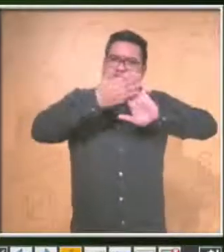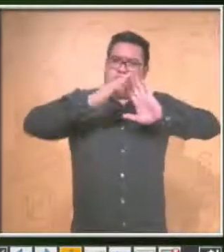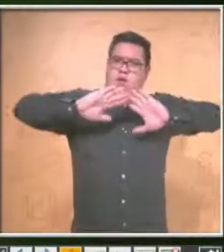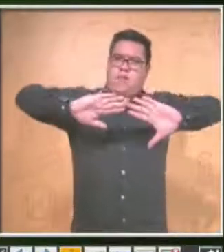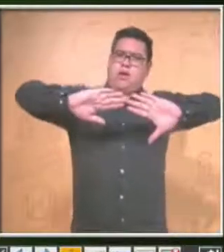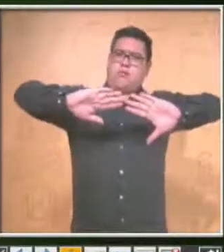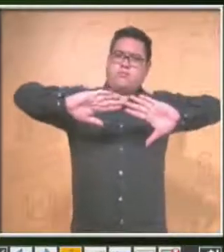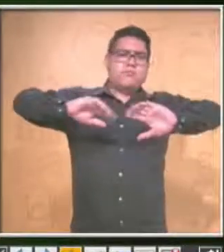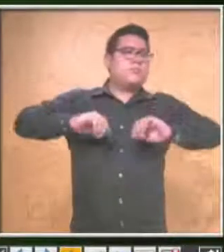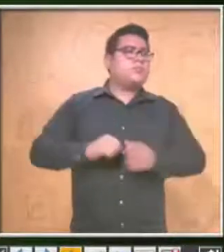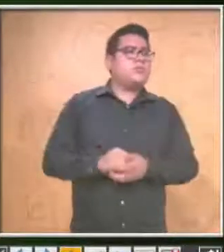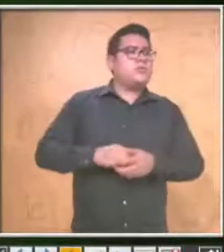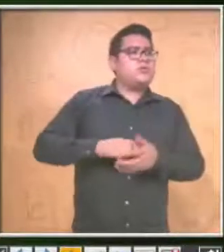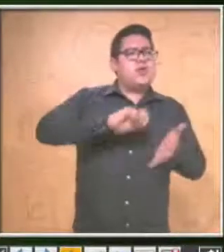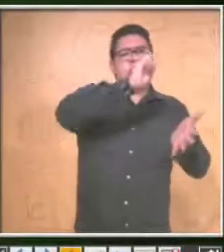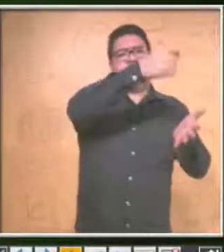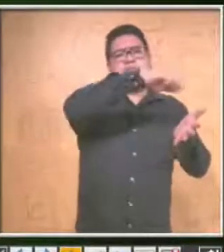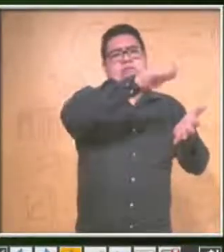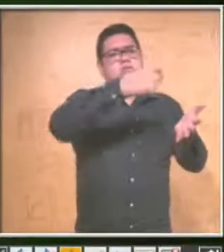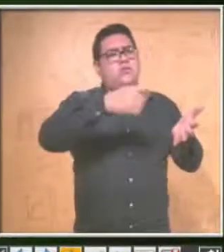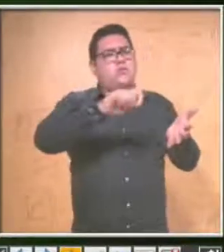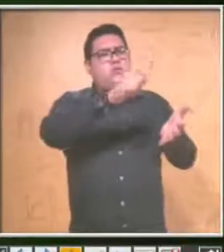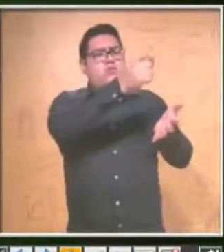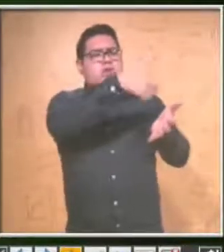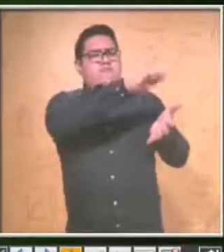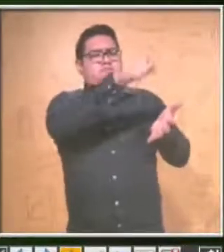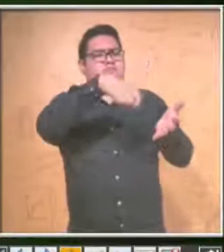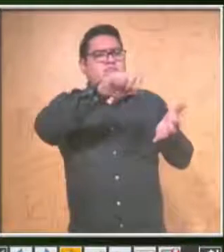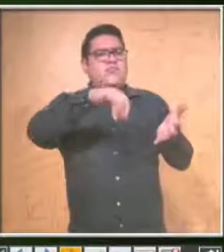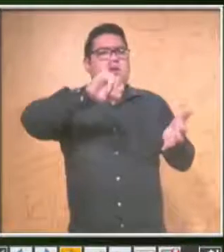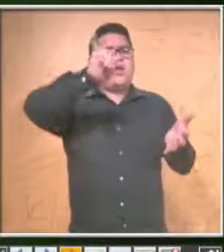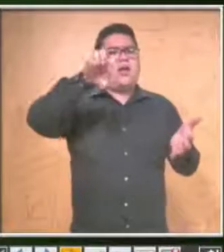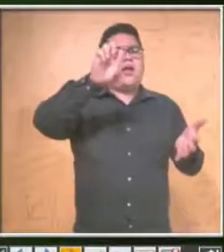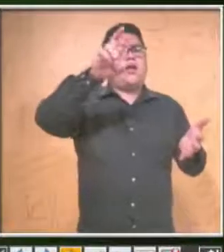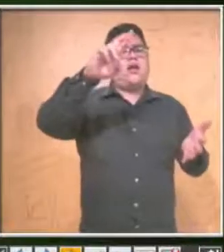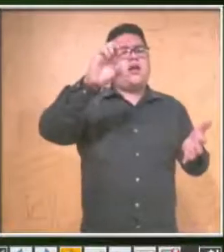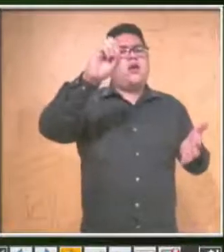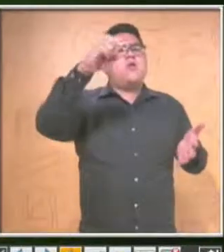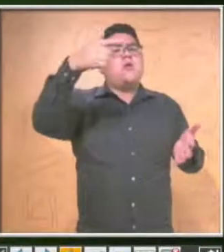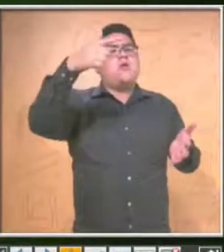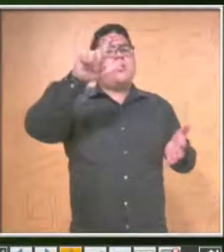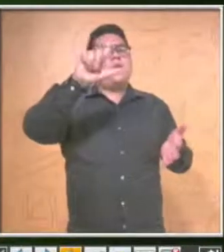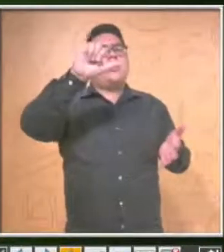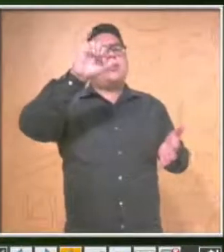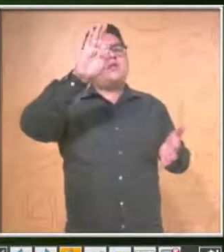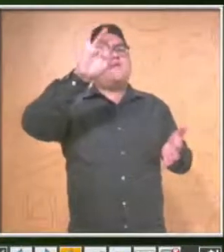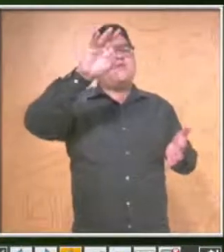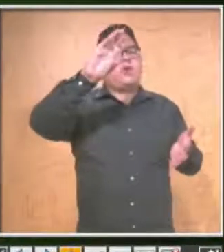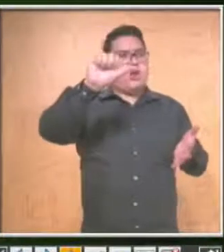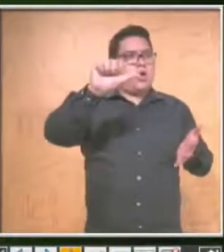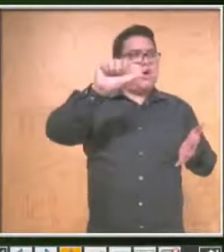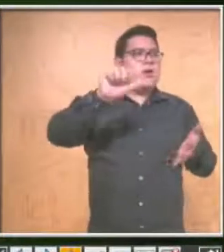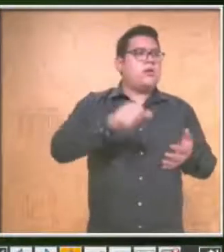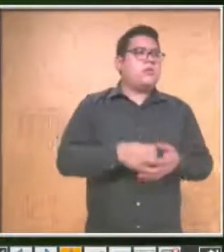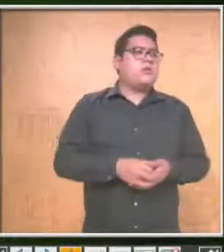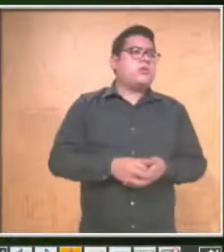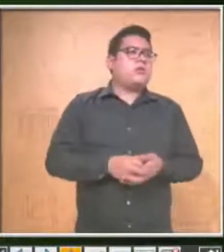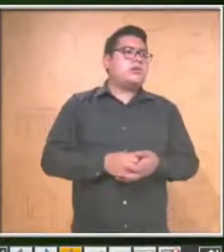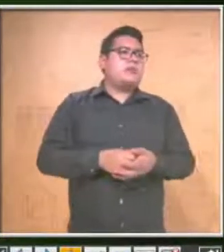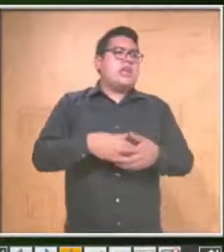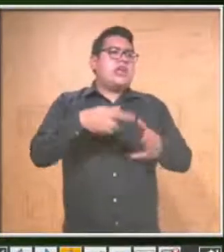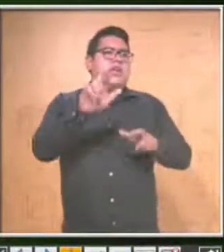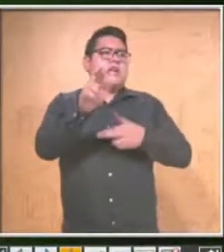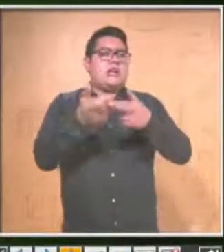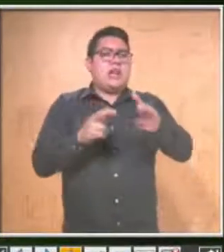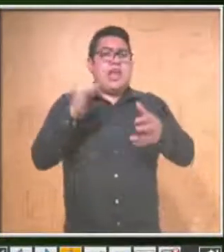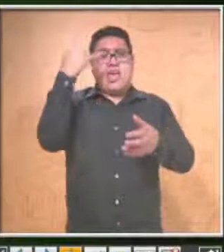escritura jeroglífica. En el Valle del Indo, al habitar entre los ríos Ganges y Brahmaputra y el